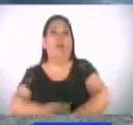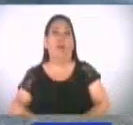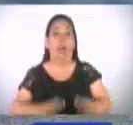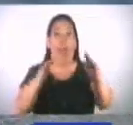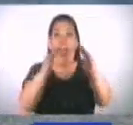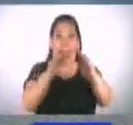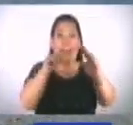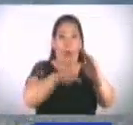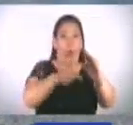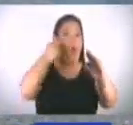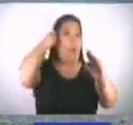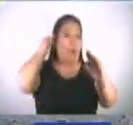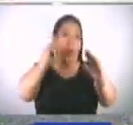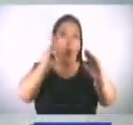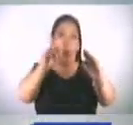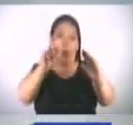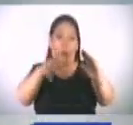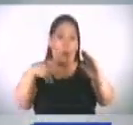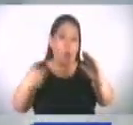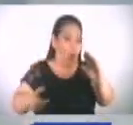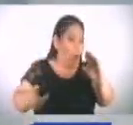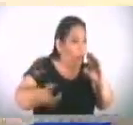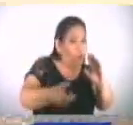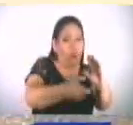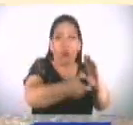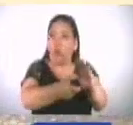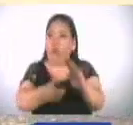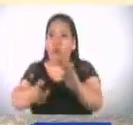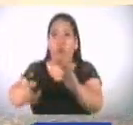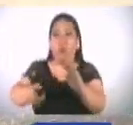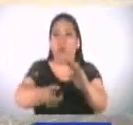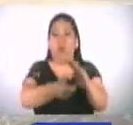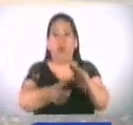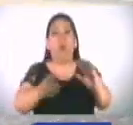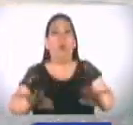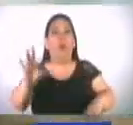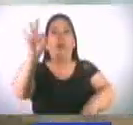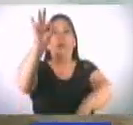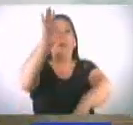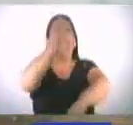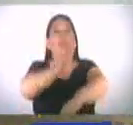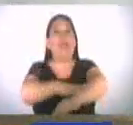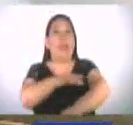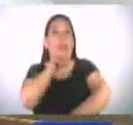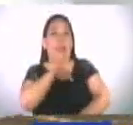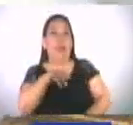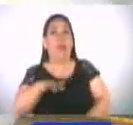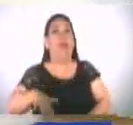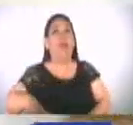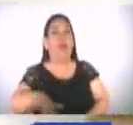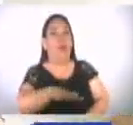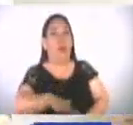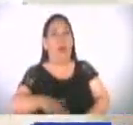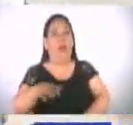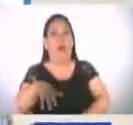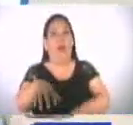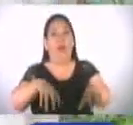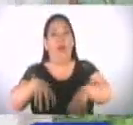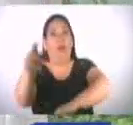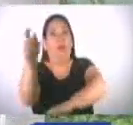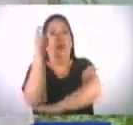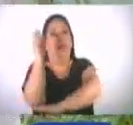de José fue fumigada en una jornada de combate al zancudo en ese distrito de la Libertad